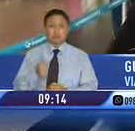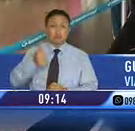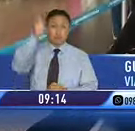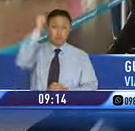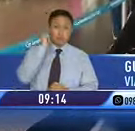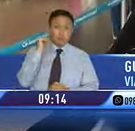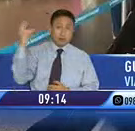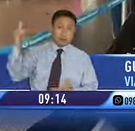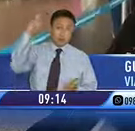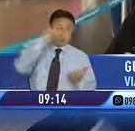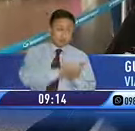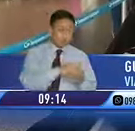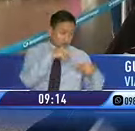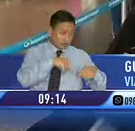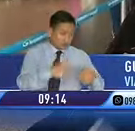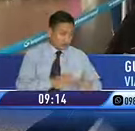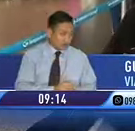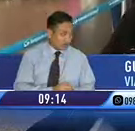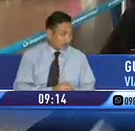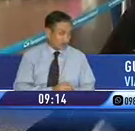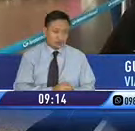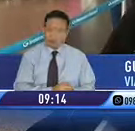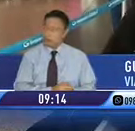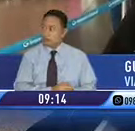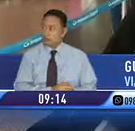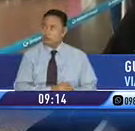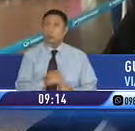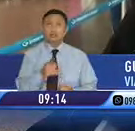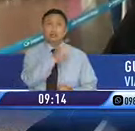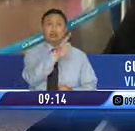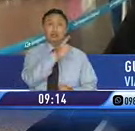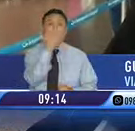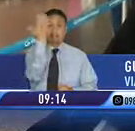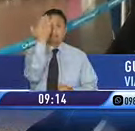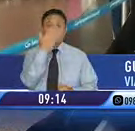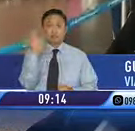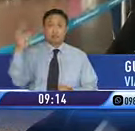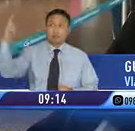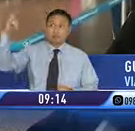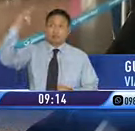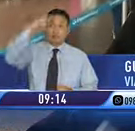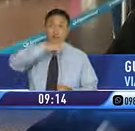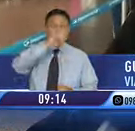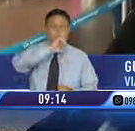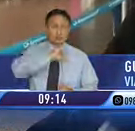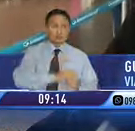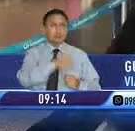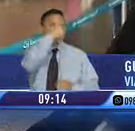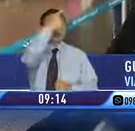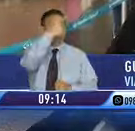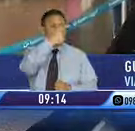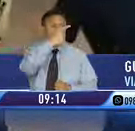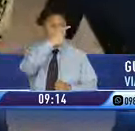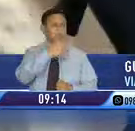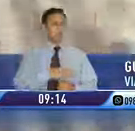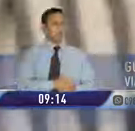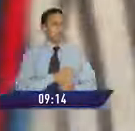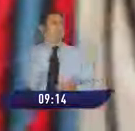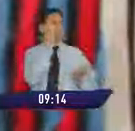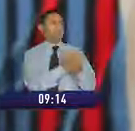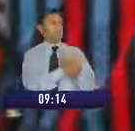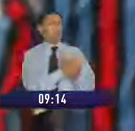de ayer que tenía que llegar el avión todas las pantallas del aeropuerto decidan perfecto el vuelo de conviasa y después cancelado